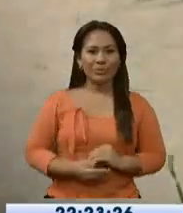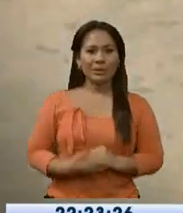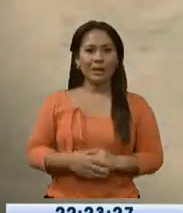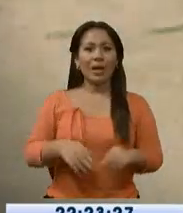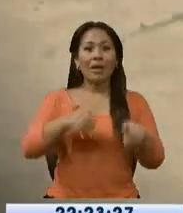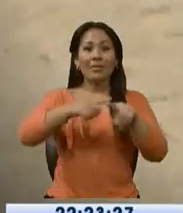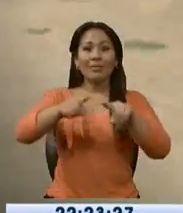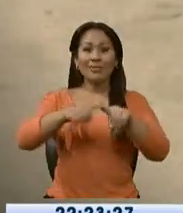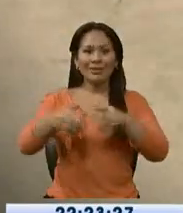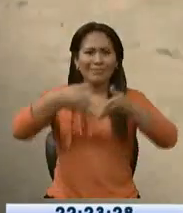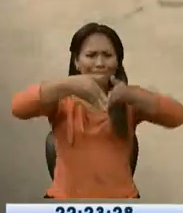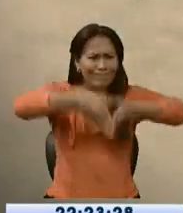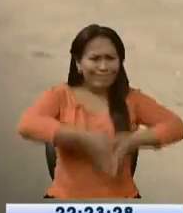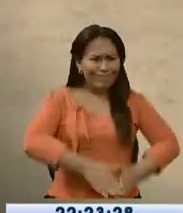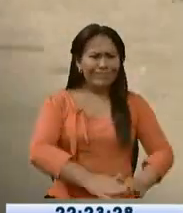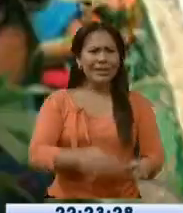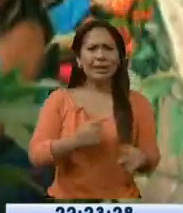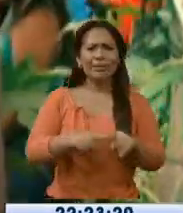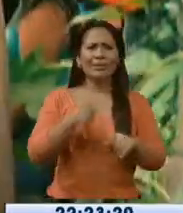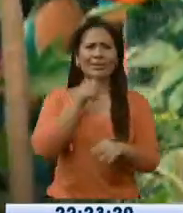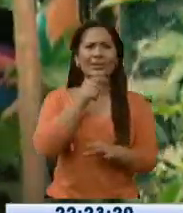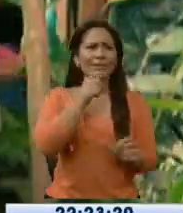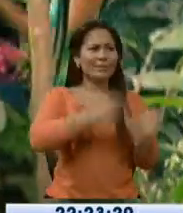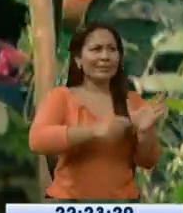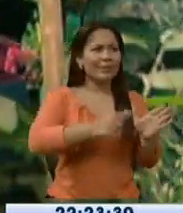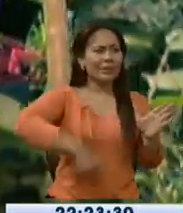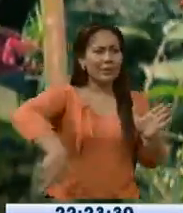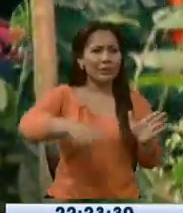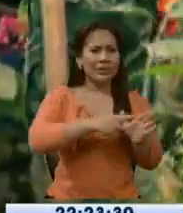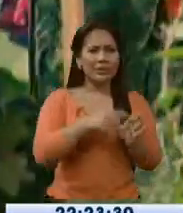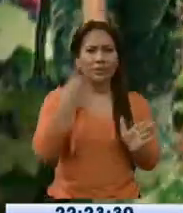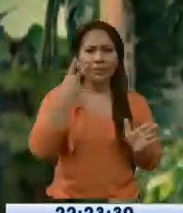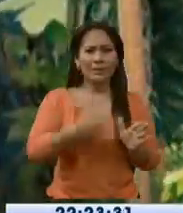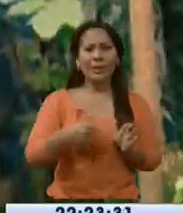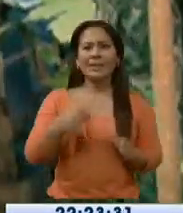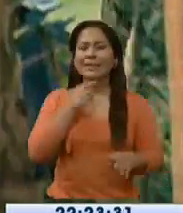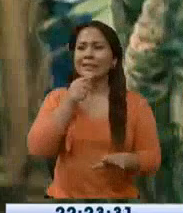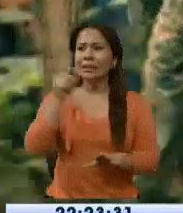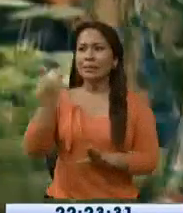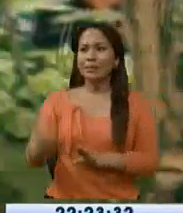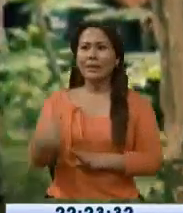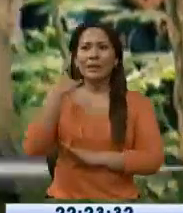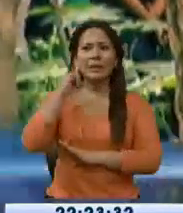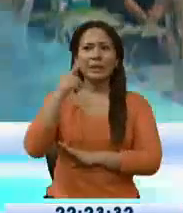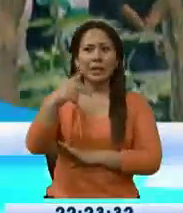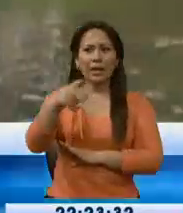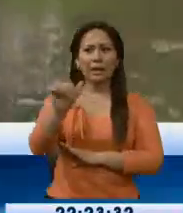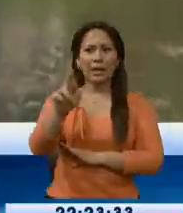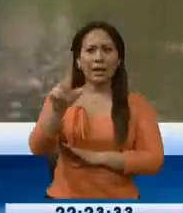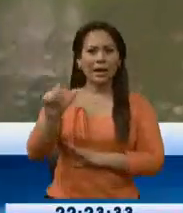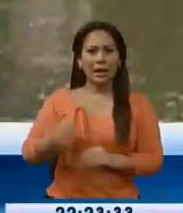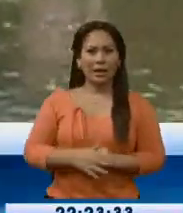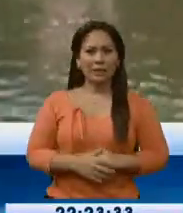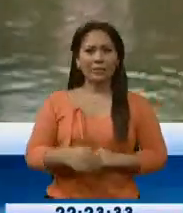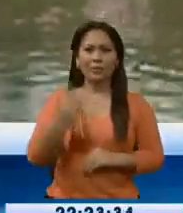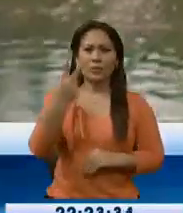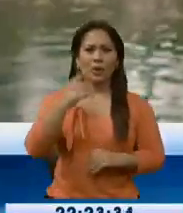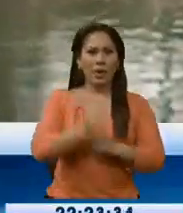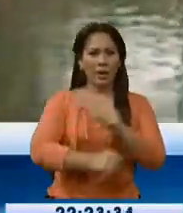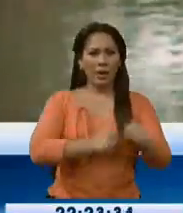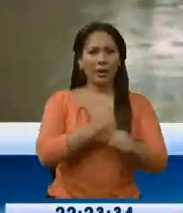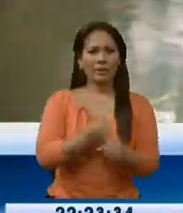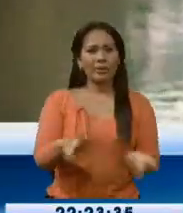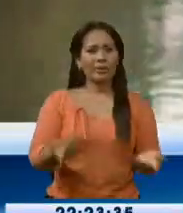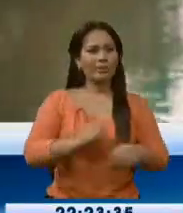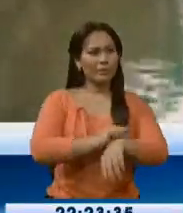Varias inmersiones, pero no lograban encontrar el cuerpo de la pequeña Carla, de tan solo 2 añitos. Los minutos pasaban.